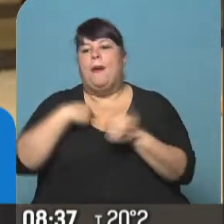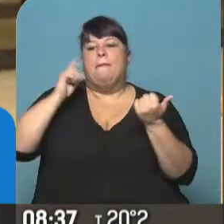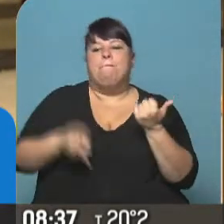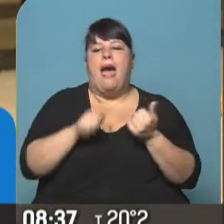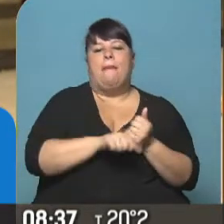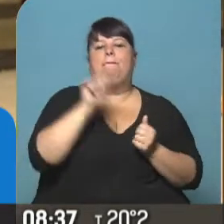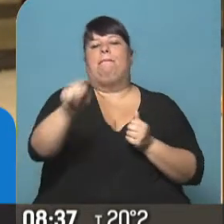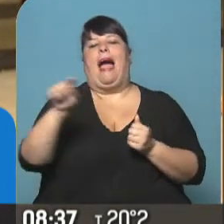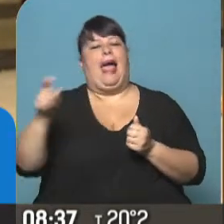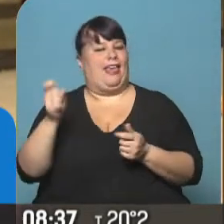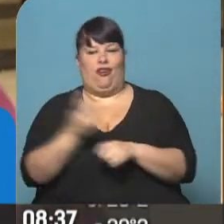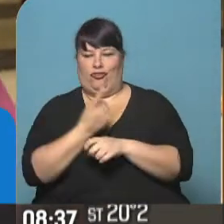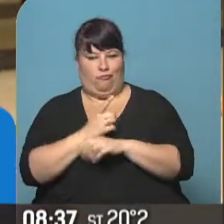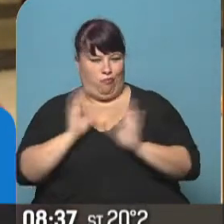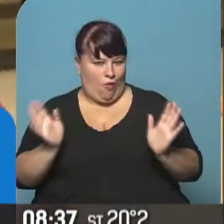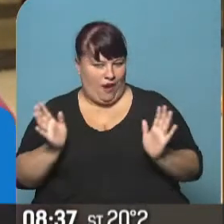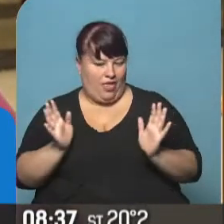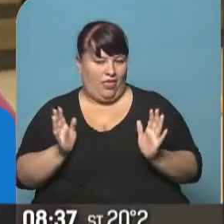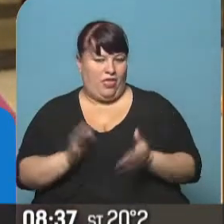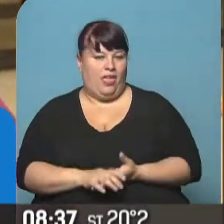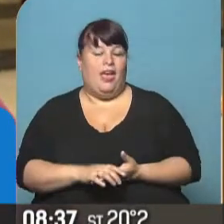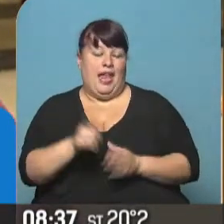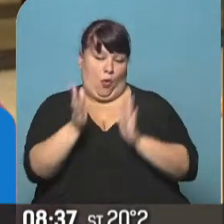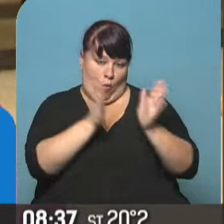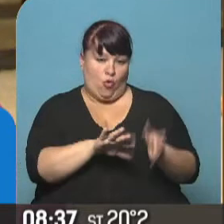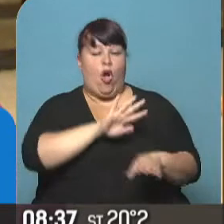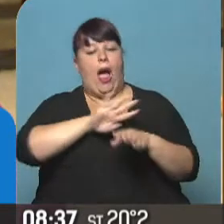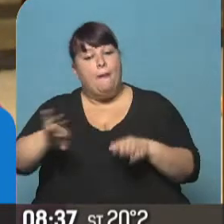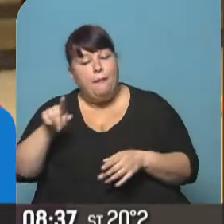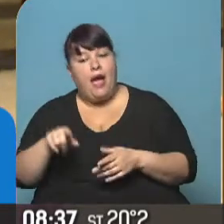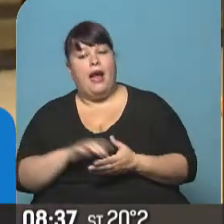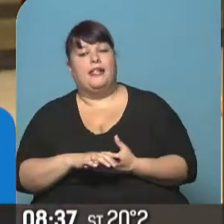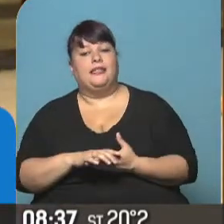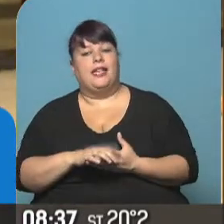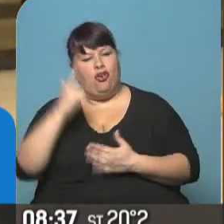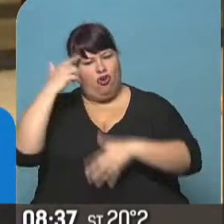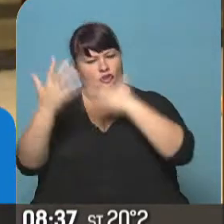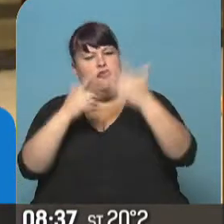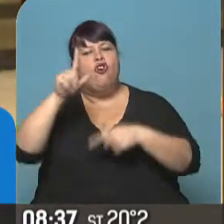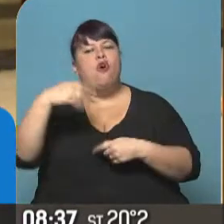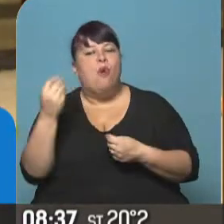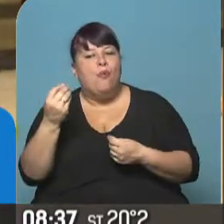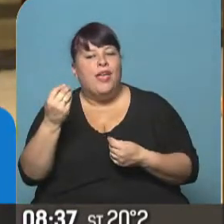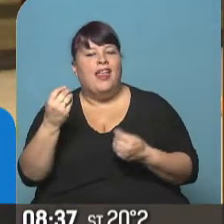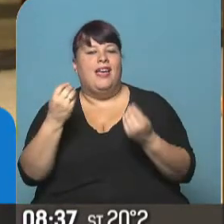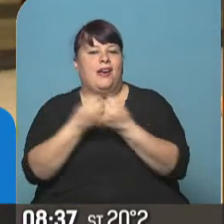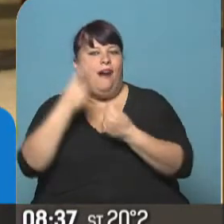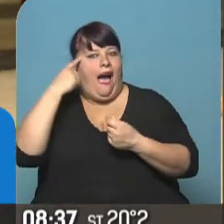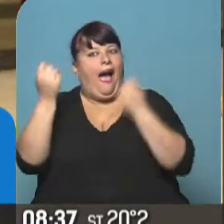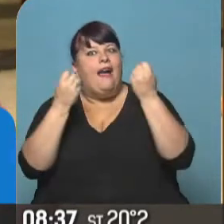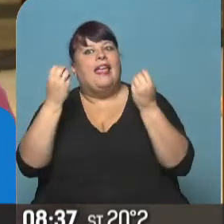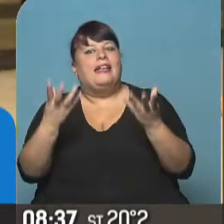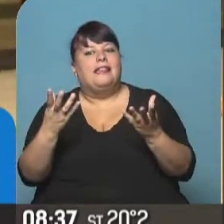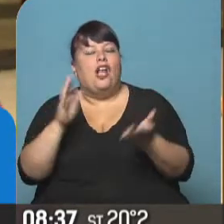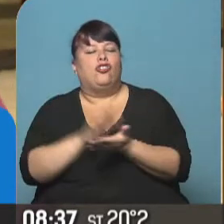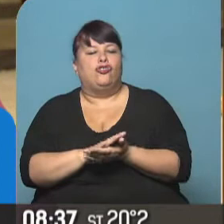para quiénes van a ser esos órganos. Eso por un lado. Por otro lado, la confusión surge porque bueno, hay mucha expectativa con